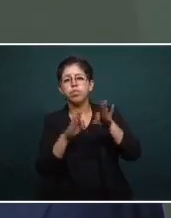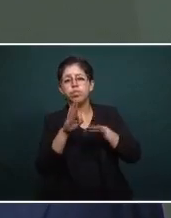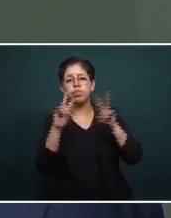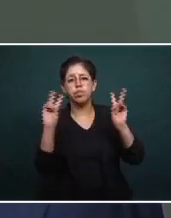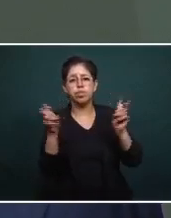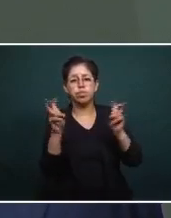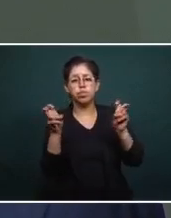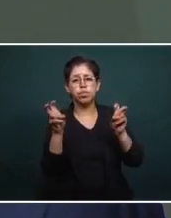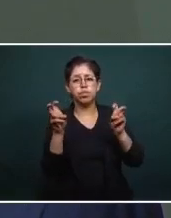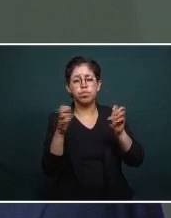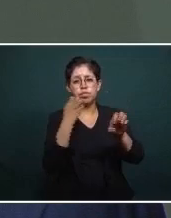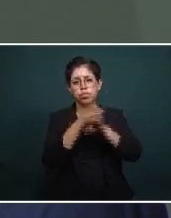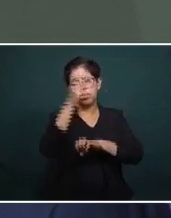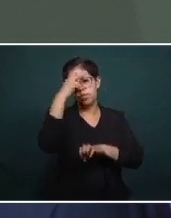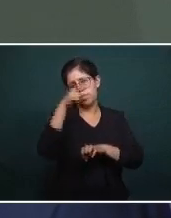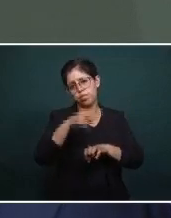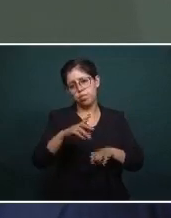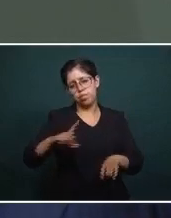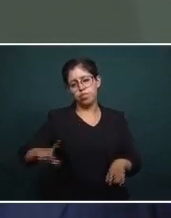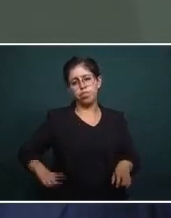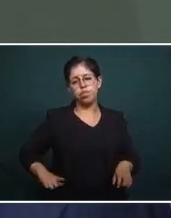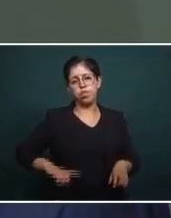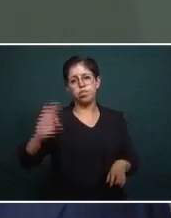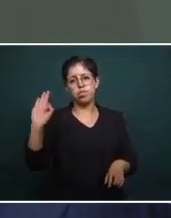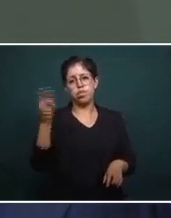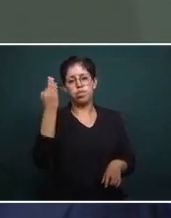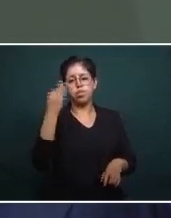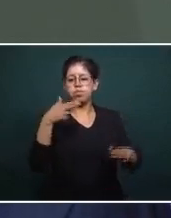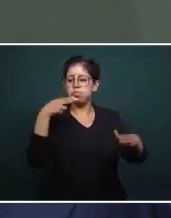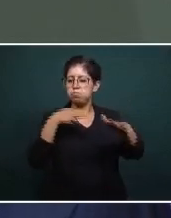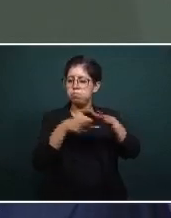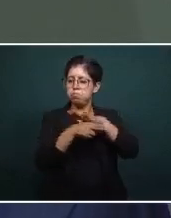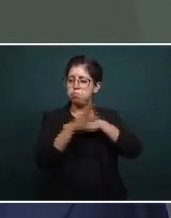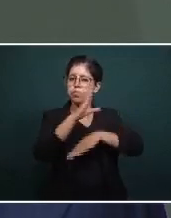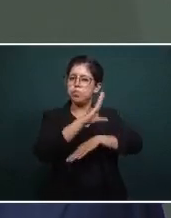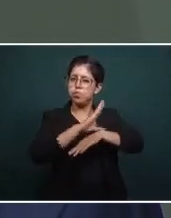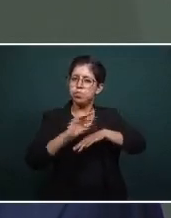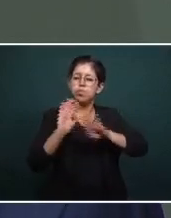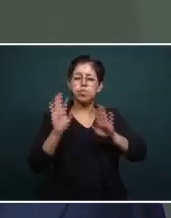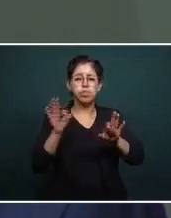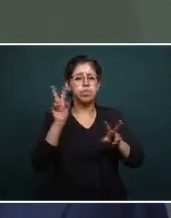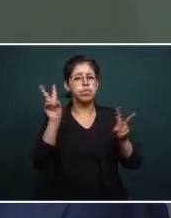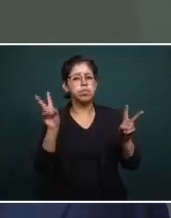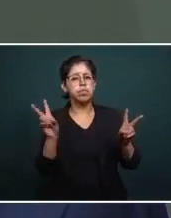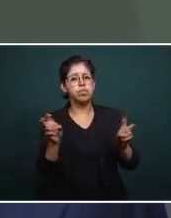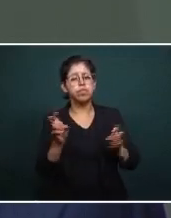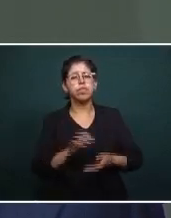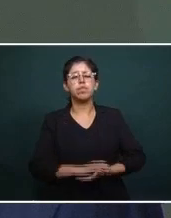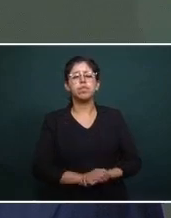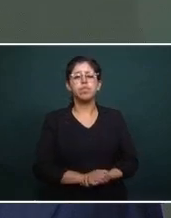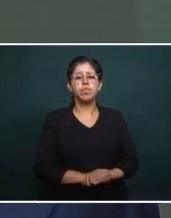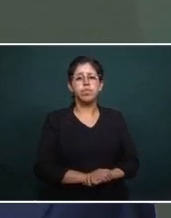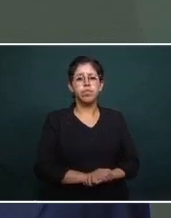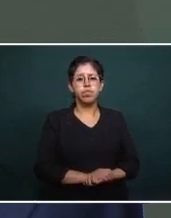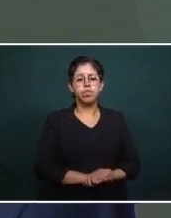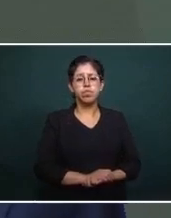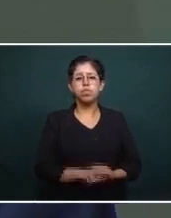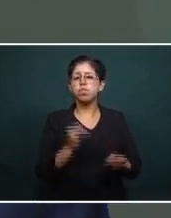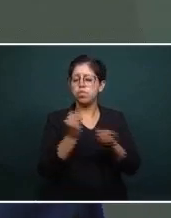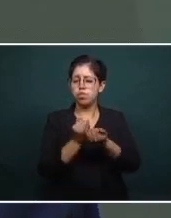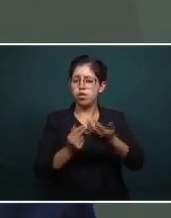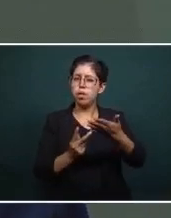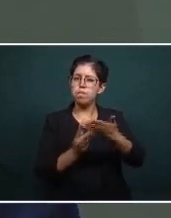federal. Hemos estado tratando lo del tren, hemos estado tratando el